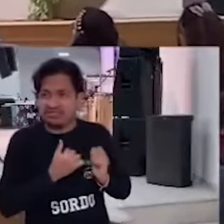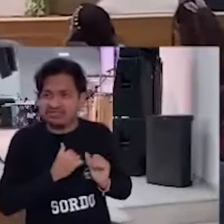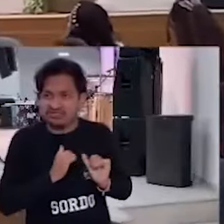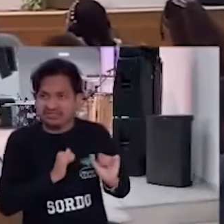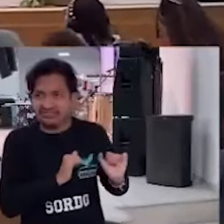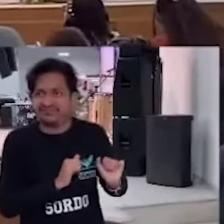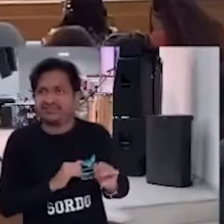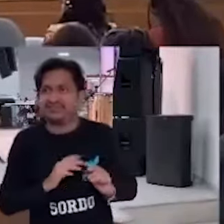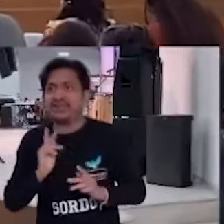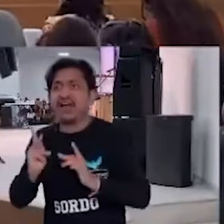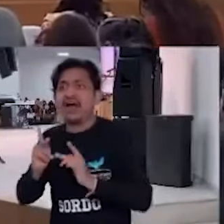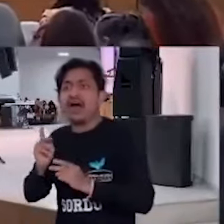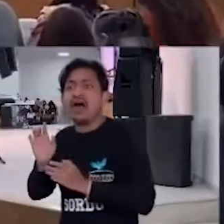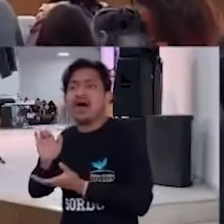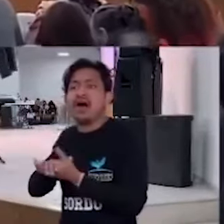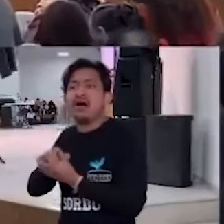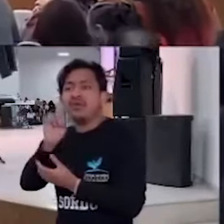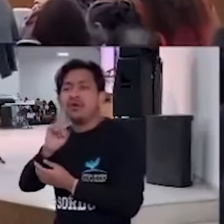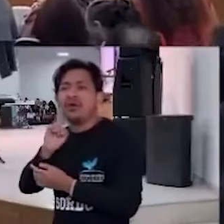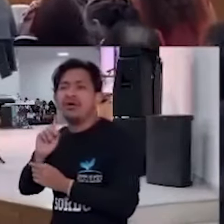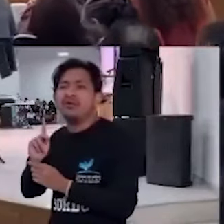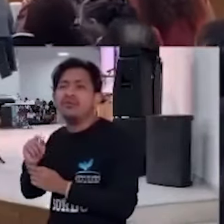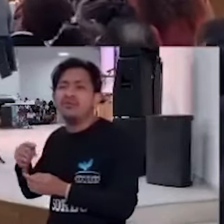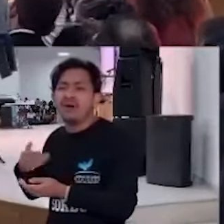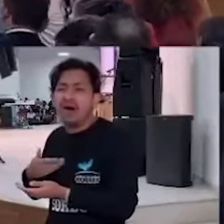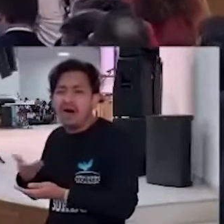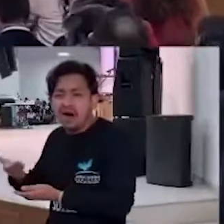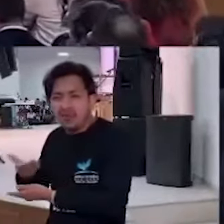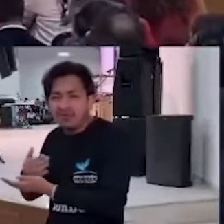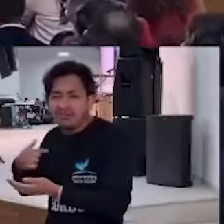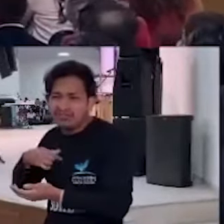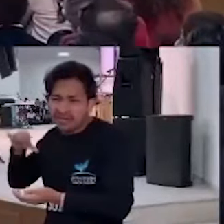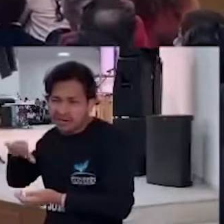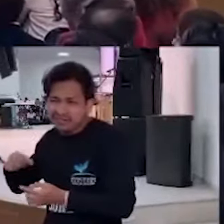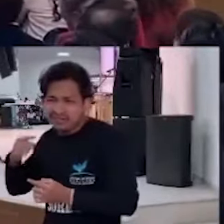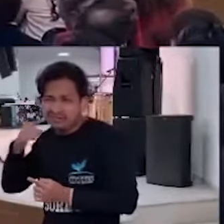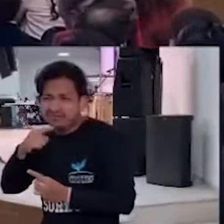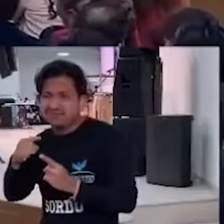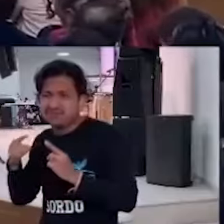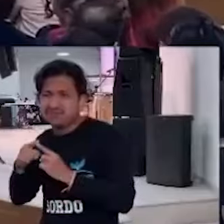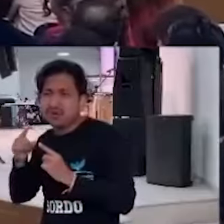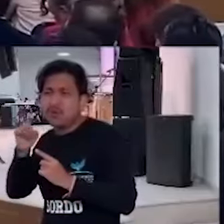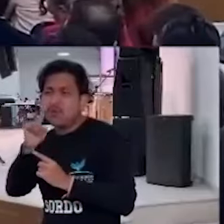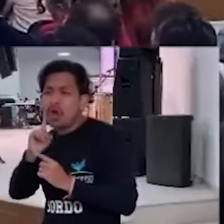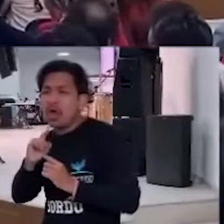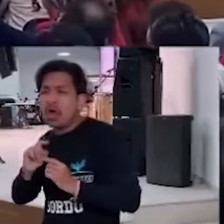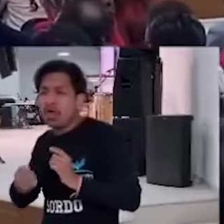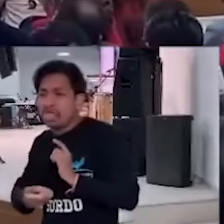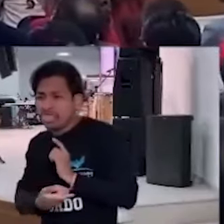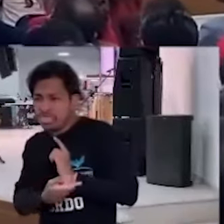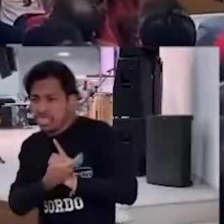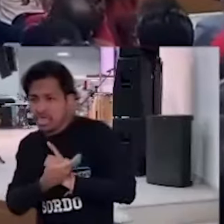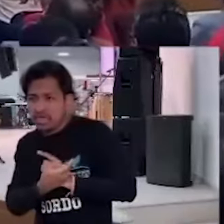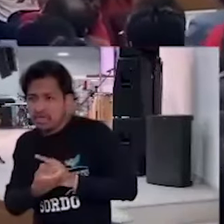¿verdad? Fíjate que hoy en la iglesia se me acercó una hermana y me dijo: hermano, le invito un taco de suadero.